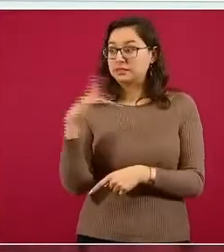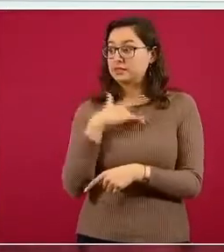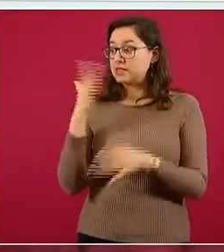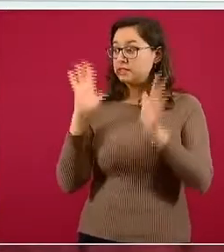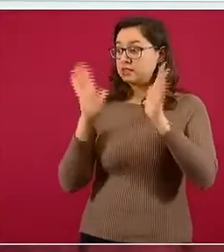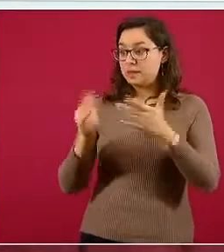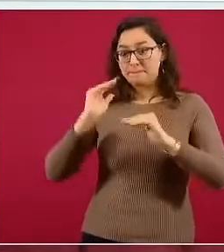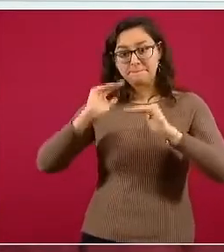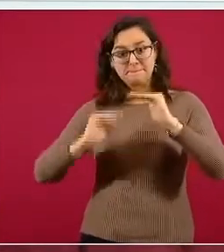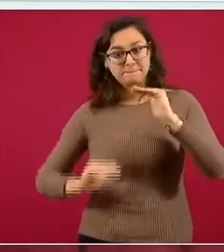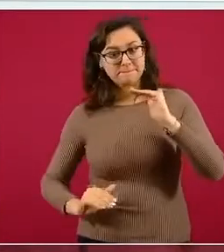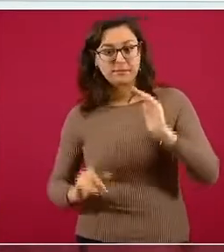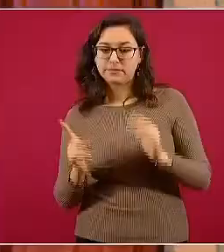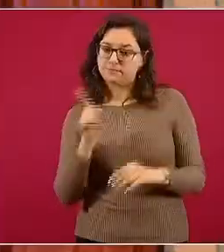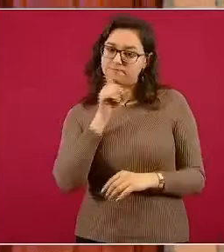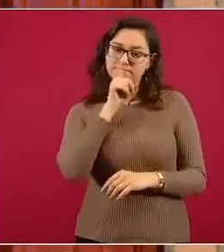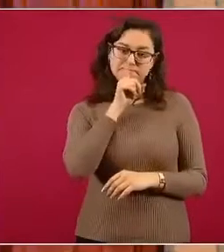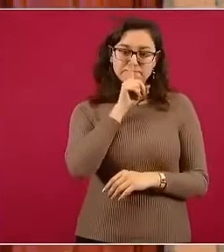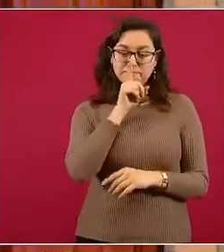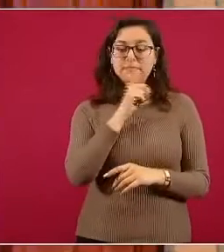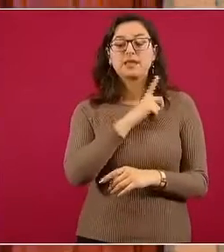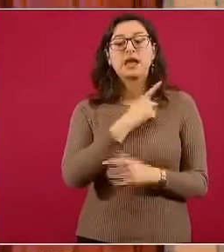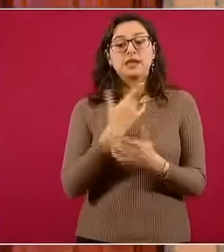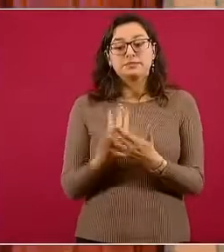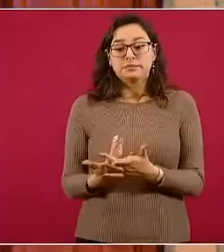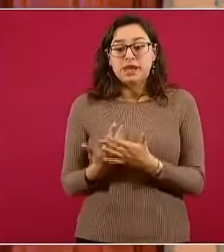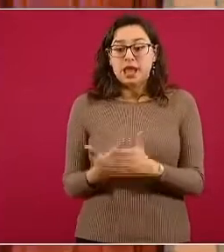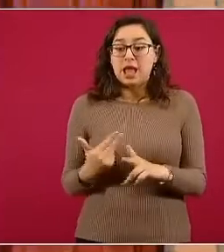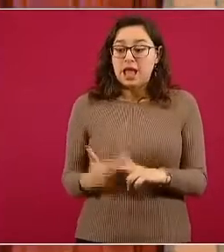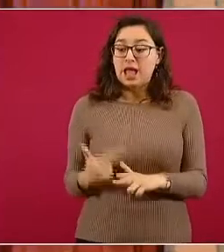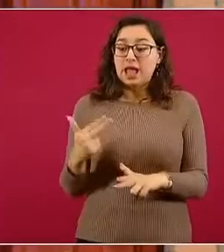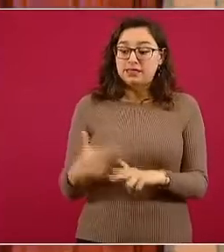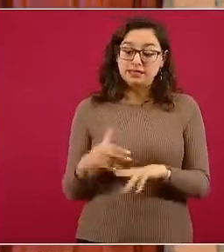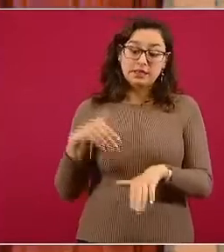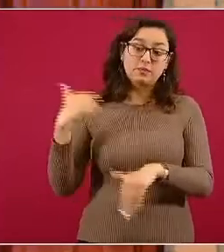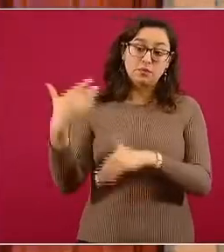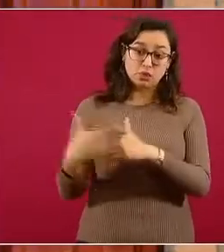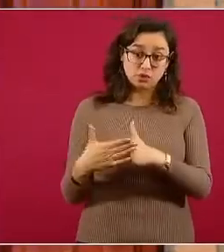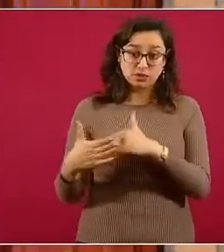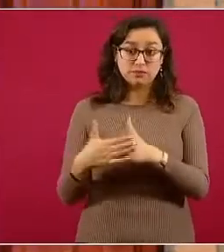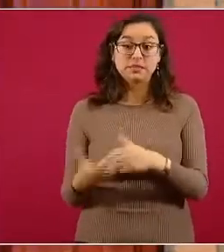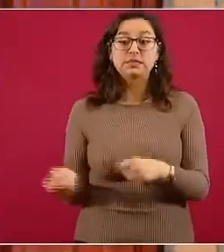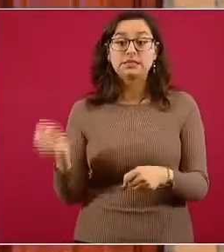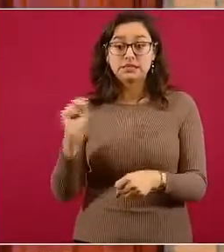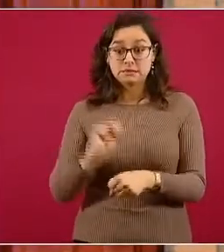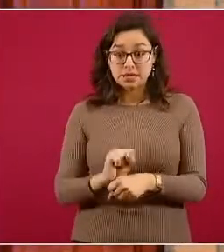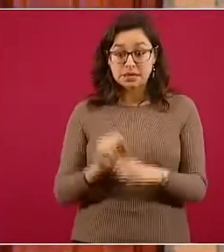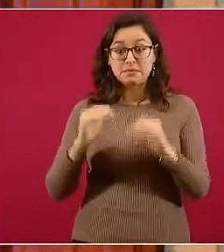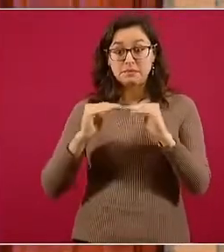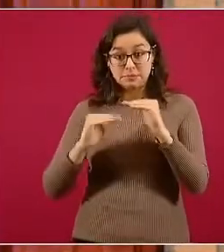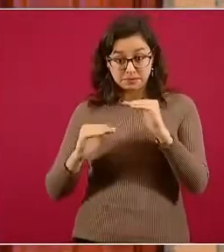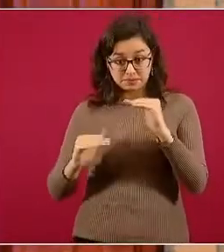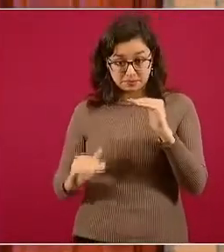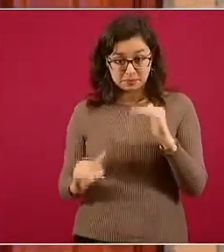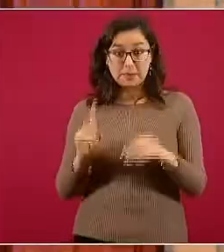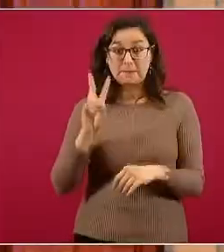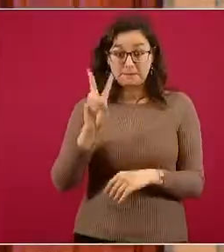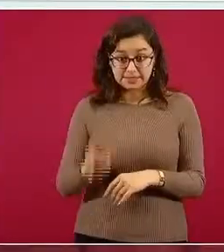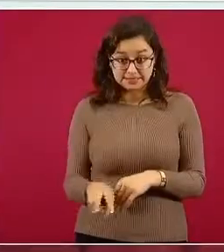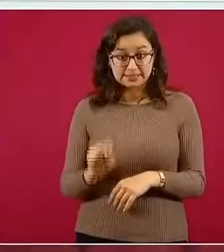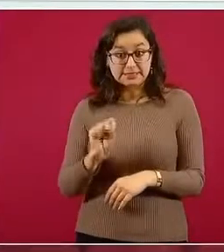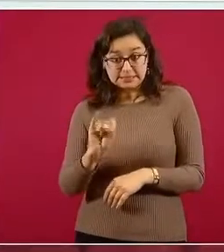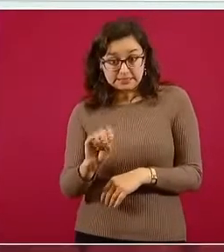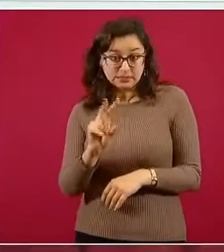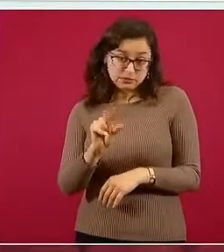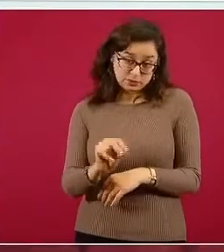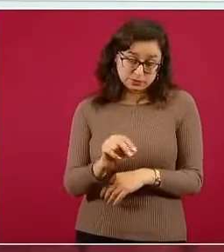descenso. Vamos a mostrar si hay un descenso cuando abramos la semana y si este se mantiene o si este está realmente